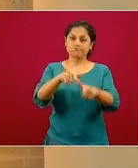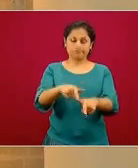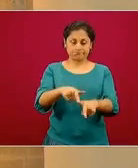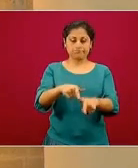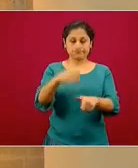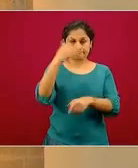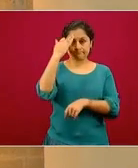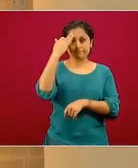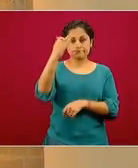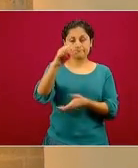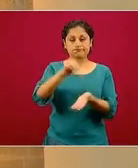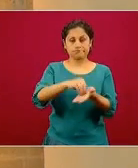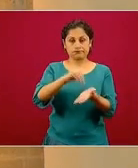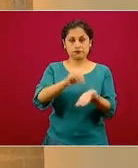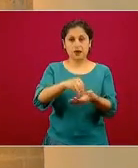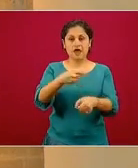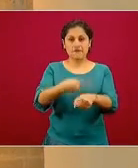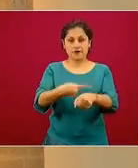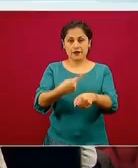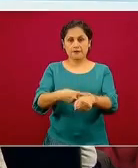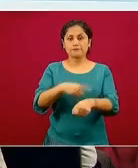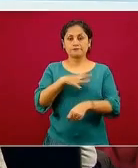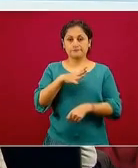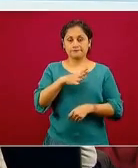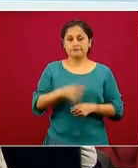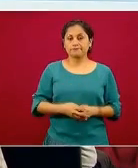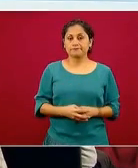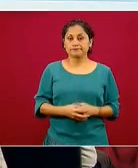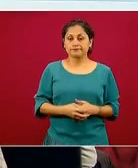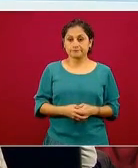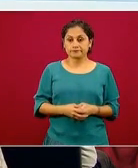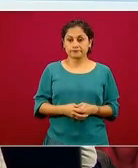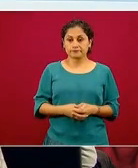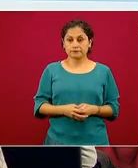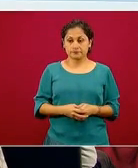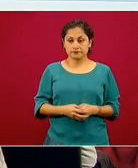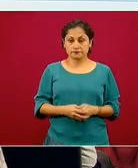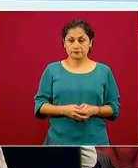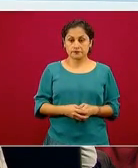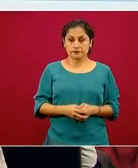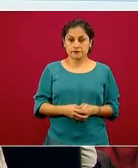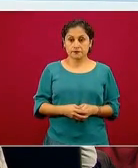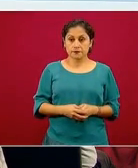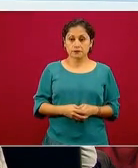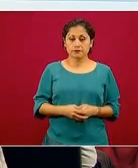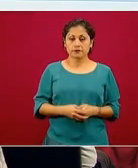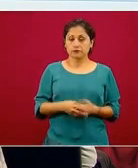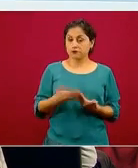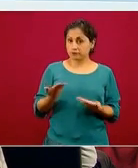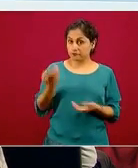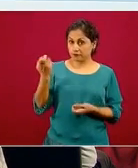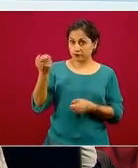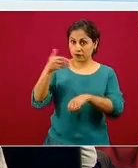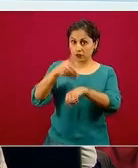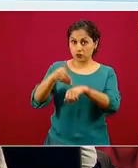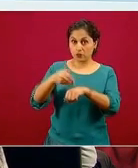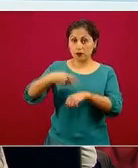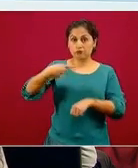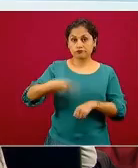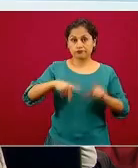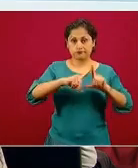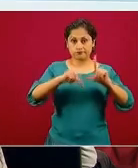se mantiene activa. Veamos la siguiente diapositiva. Son los números para la